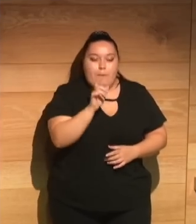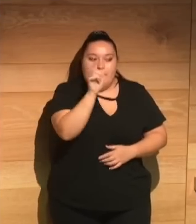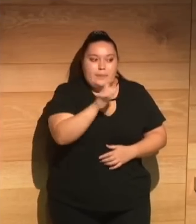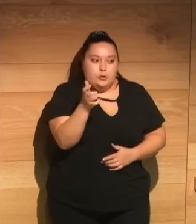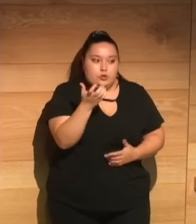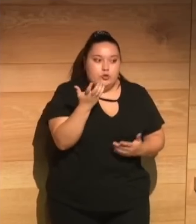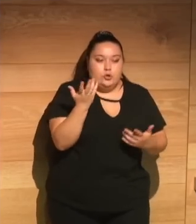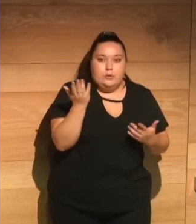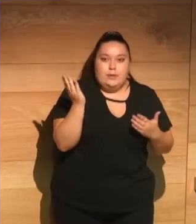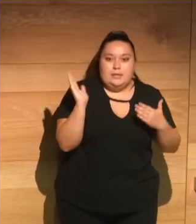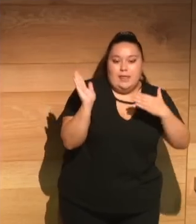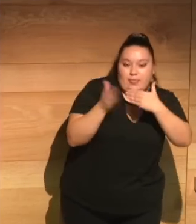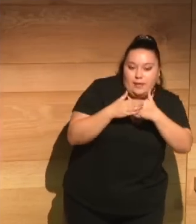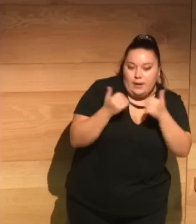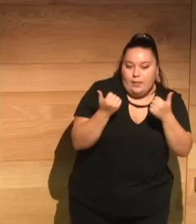generándoles además...